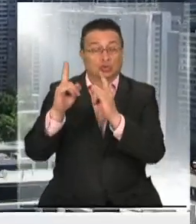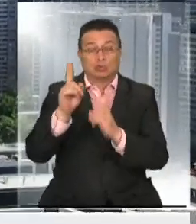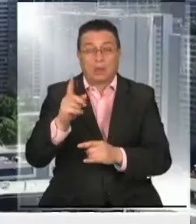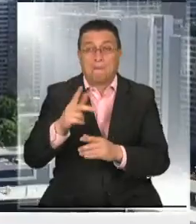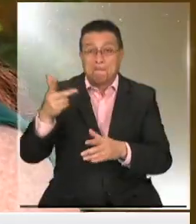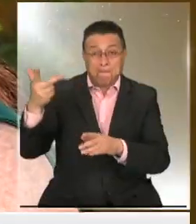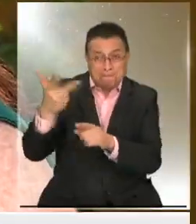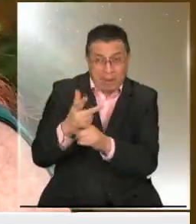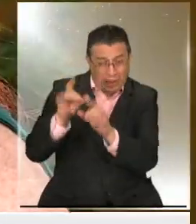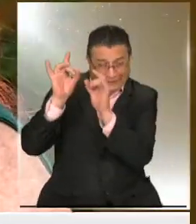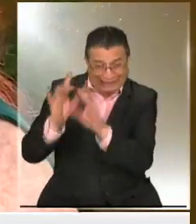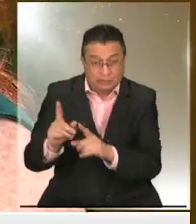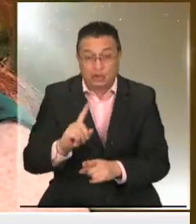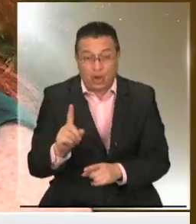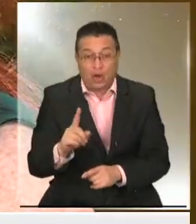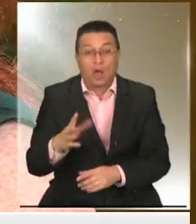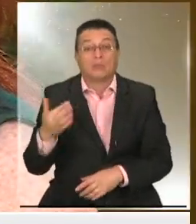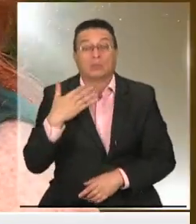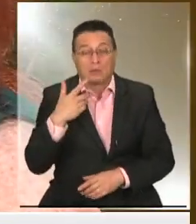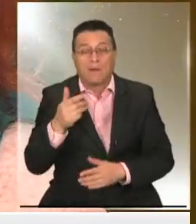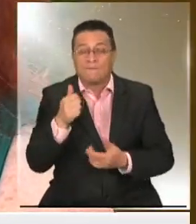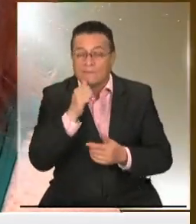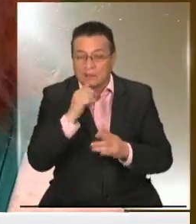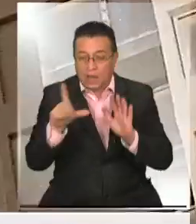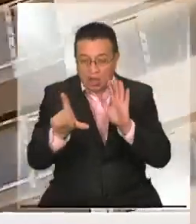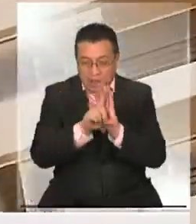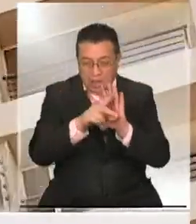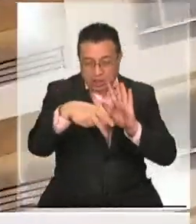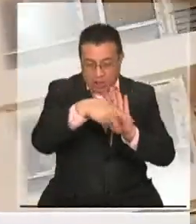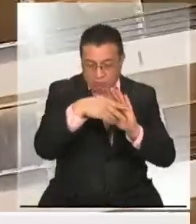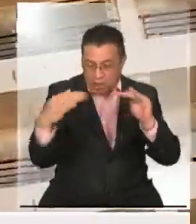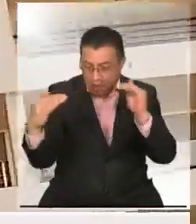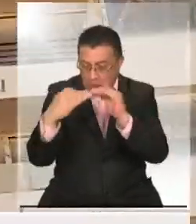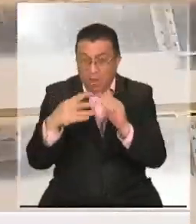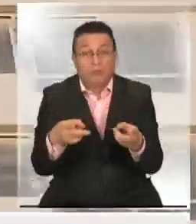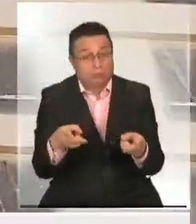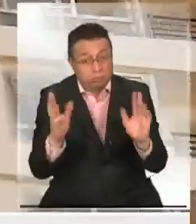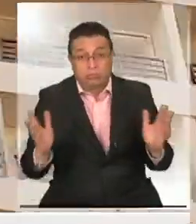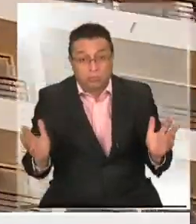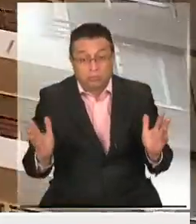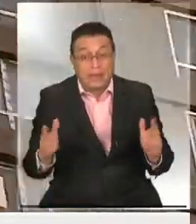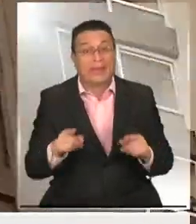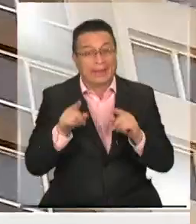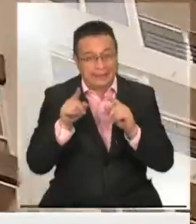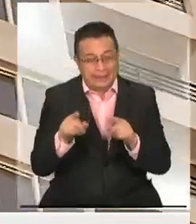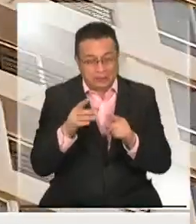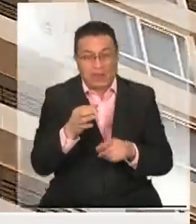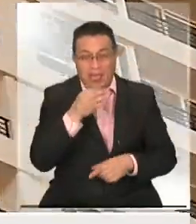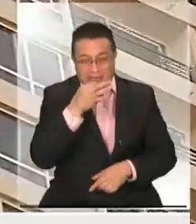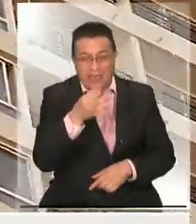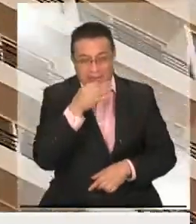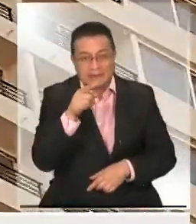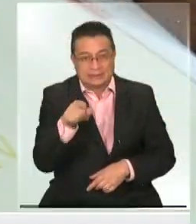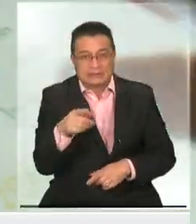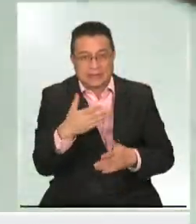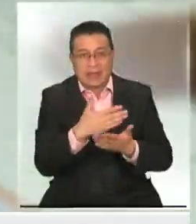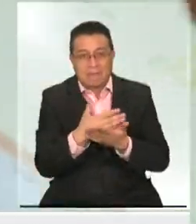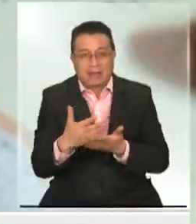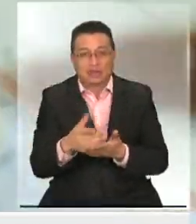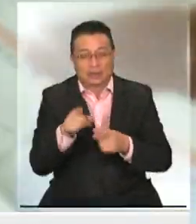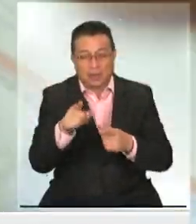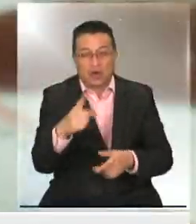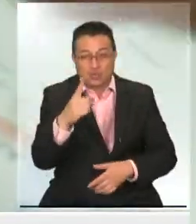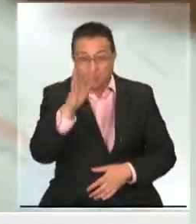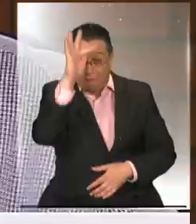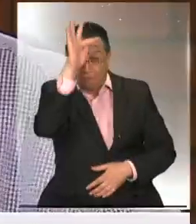malo per se. Es malo en la medida que no se apega a la norma. Y eso fue lo que dicen habría pasado aquí. Aquí hay un